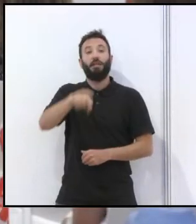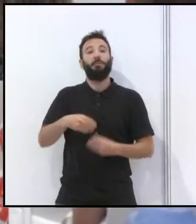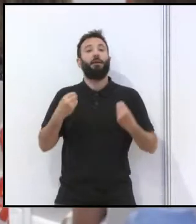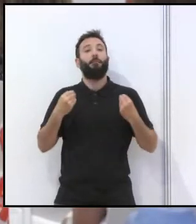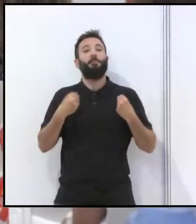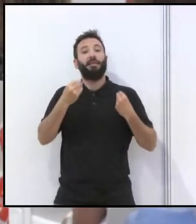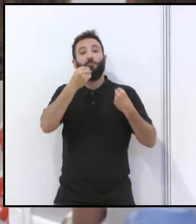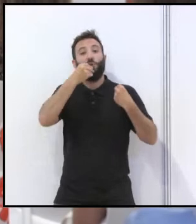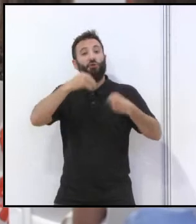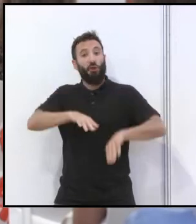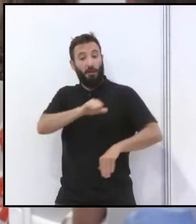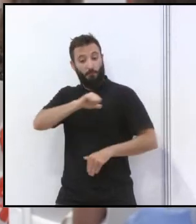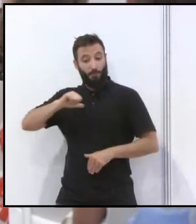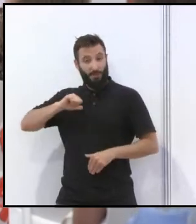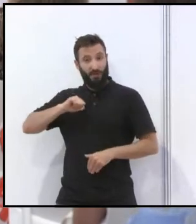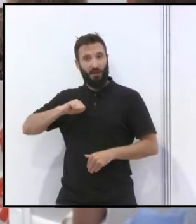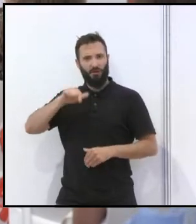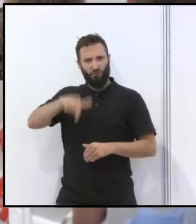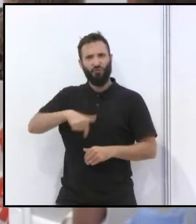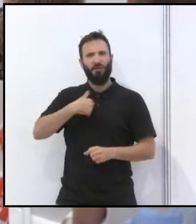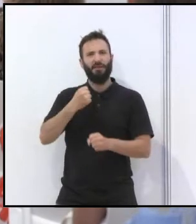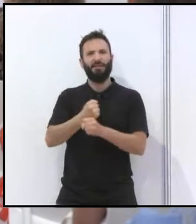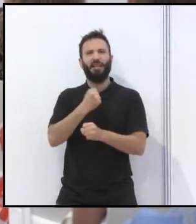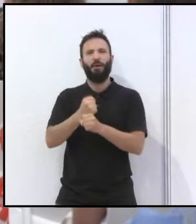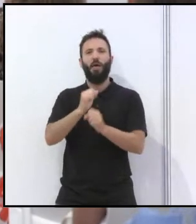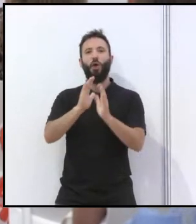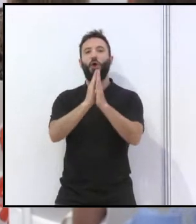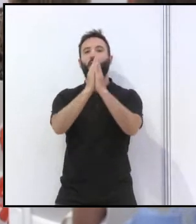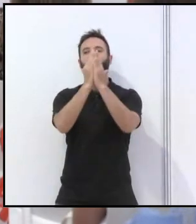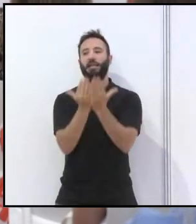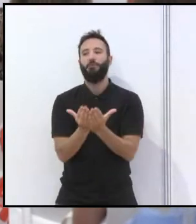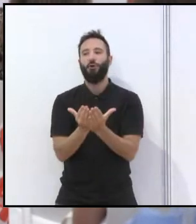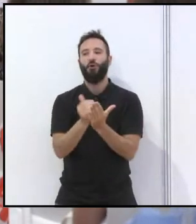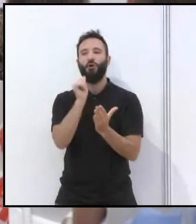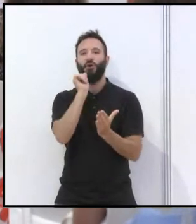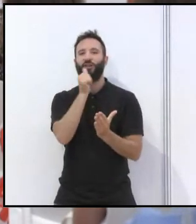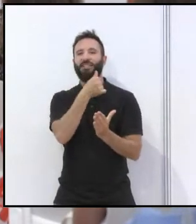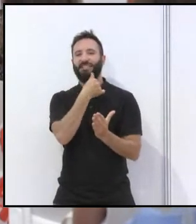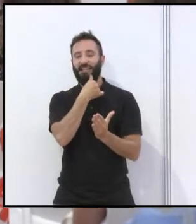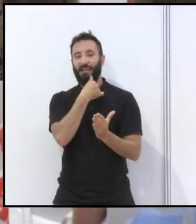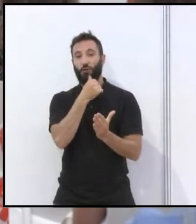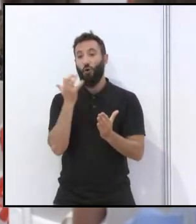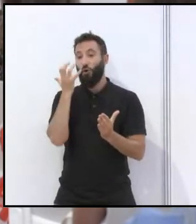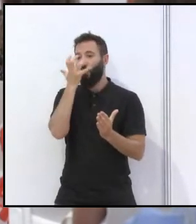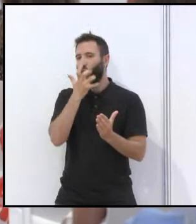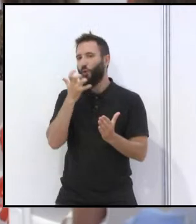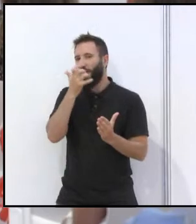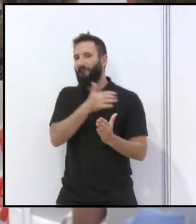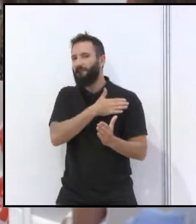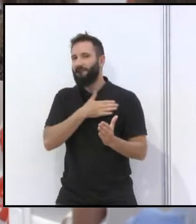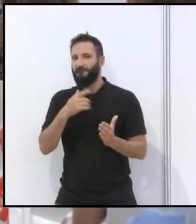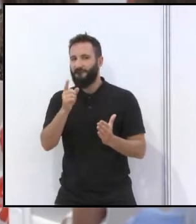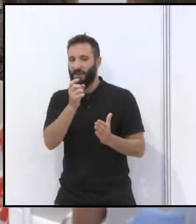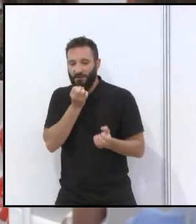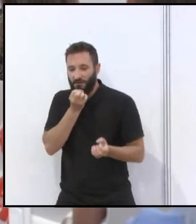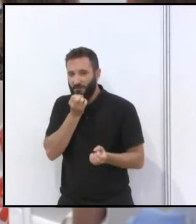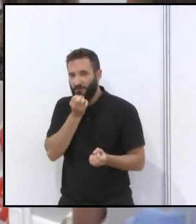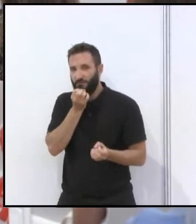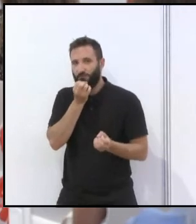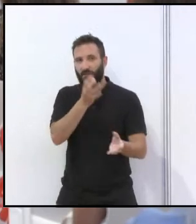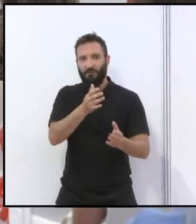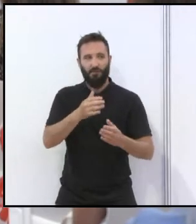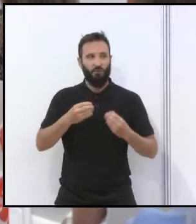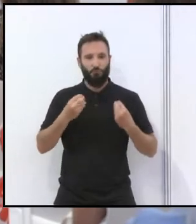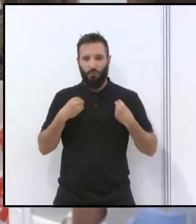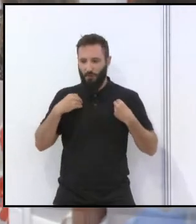digo que he trabajado mucho con el secreto en estos cuentos, con lo que no queremos contar, porque todos nosotros tenemos una